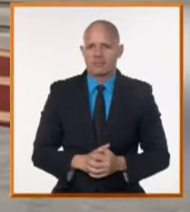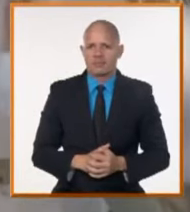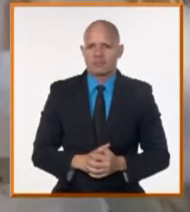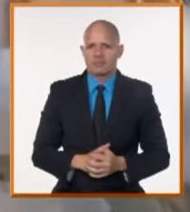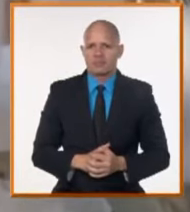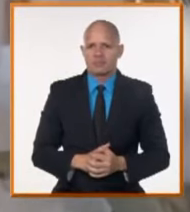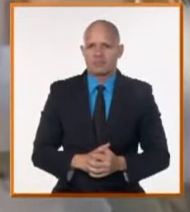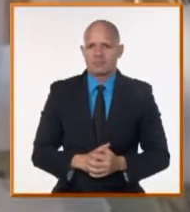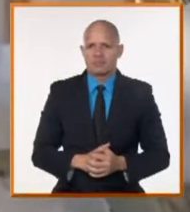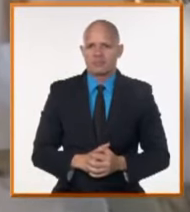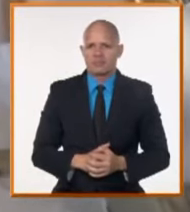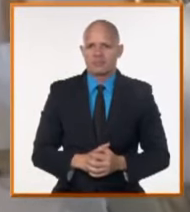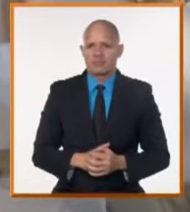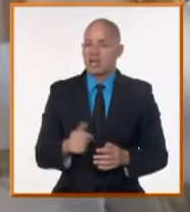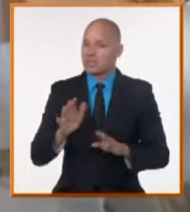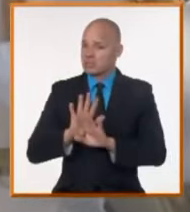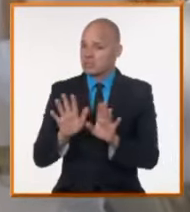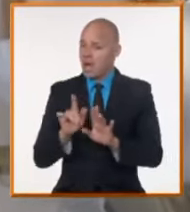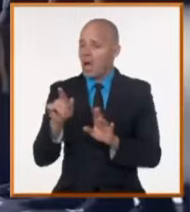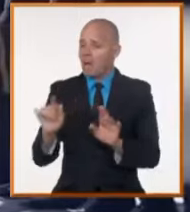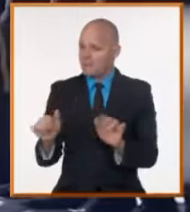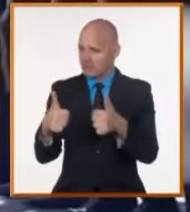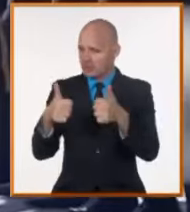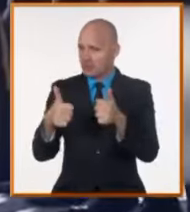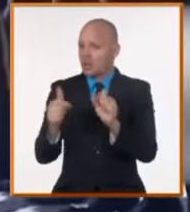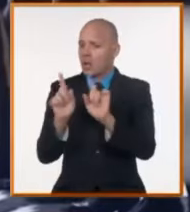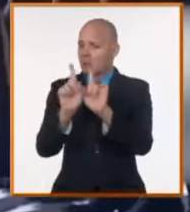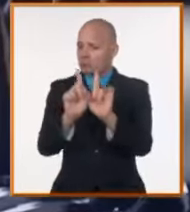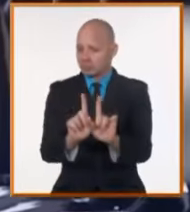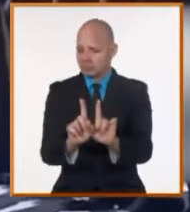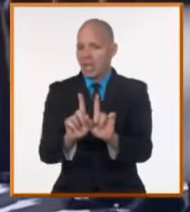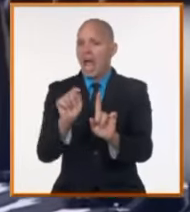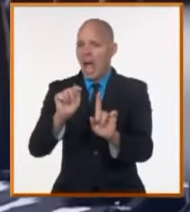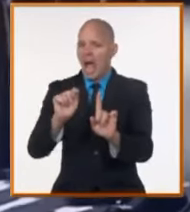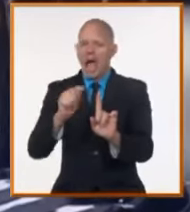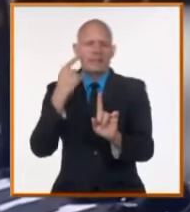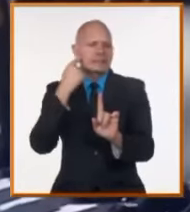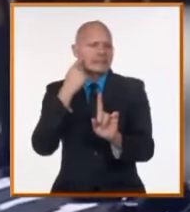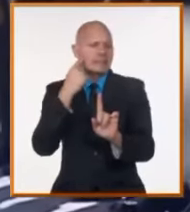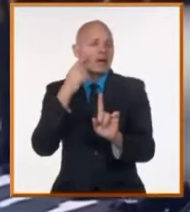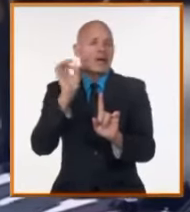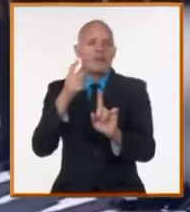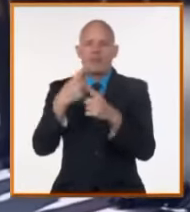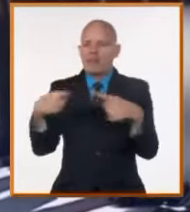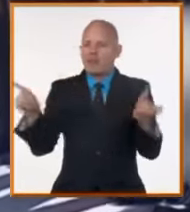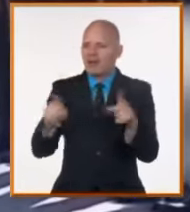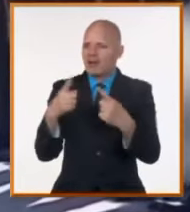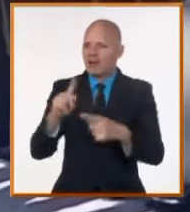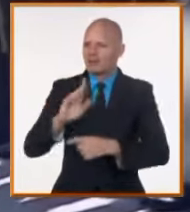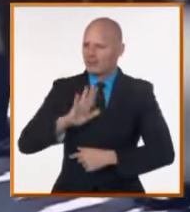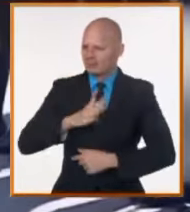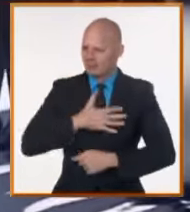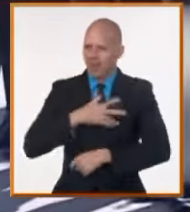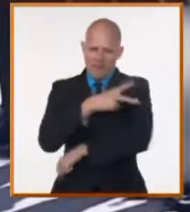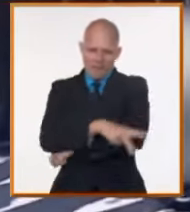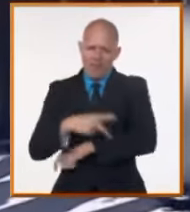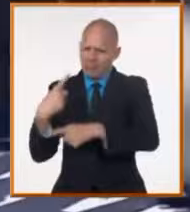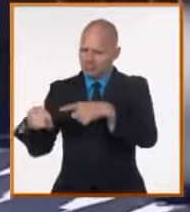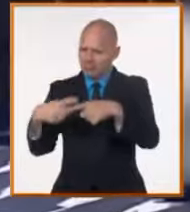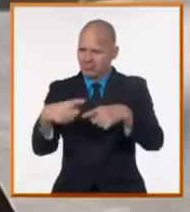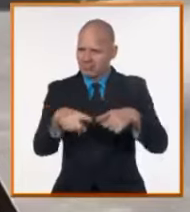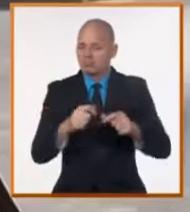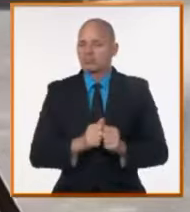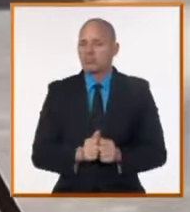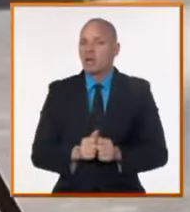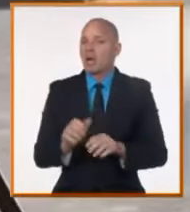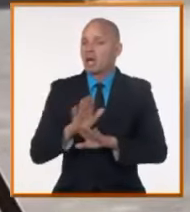Tras escuchar las notas de los himnos nacionales de ambos países, Díaz-Canel y Raisi pasaron revista a la guardia formada en su honor y saludaron a las